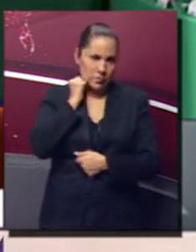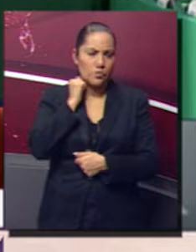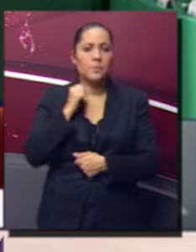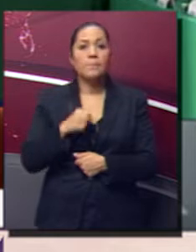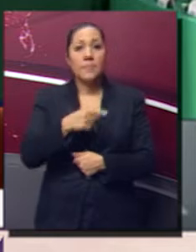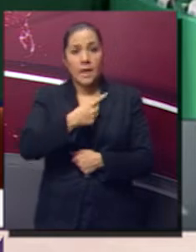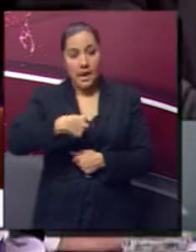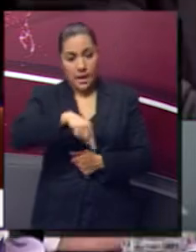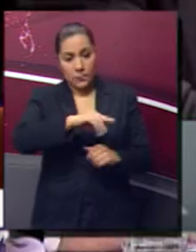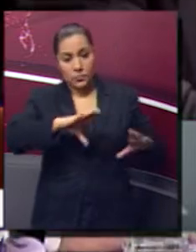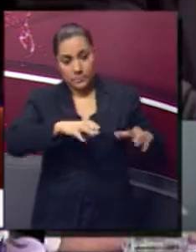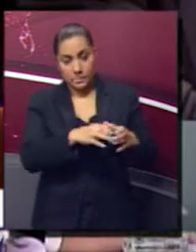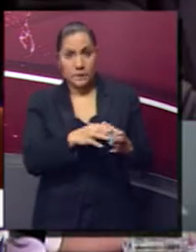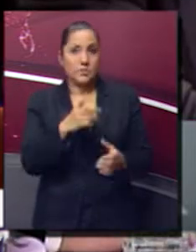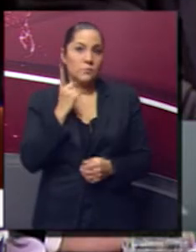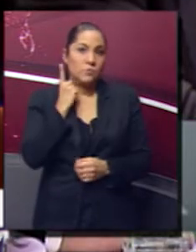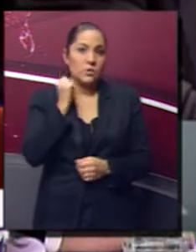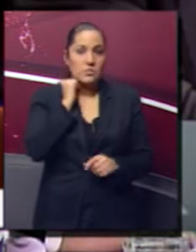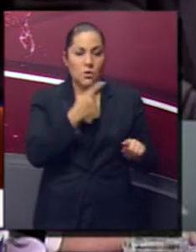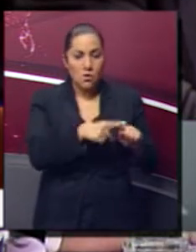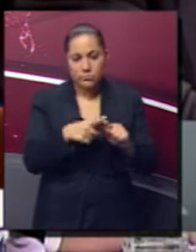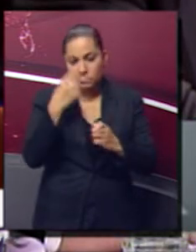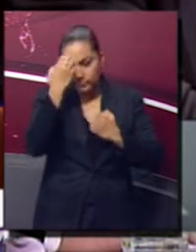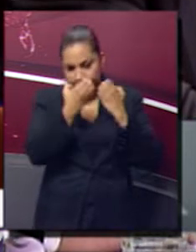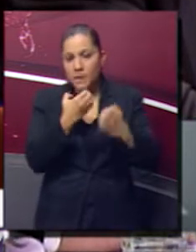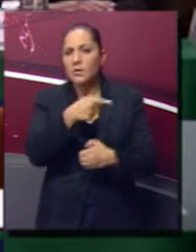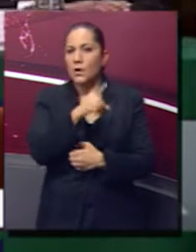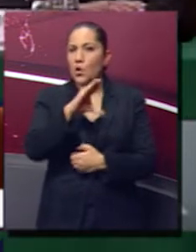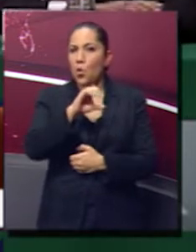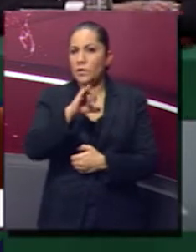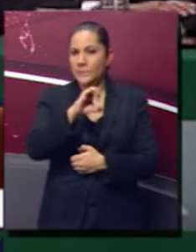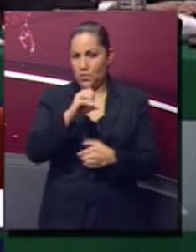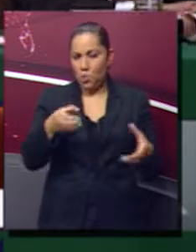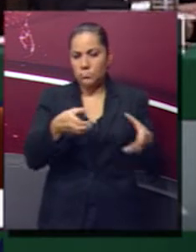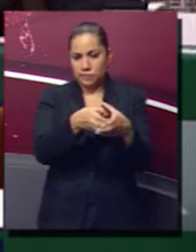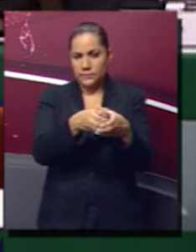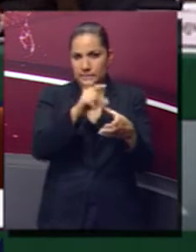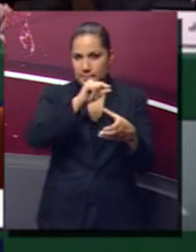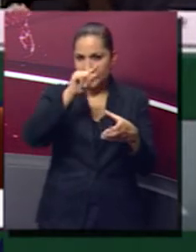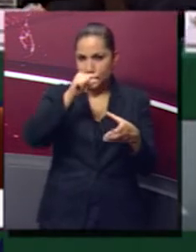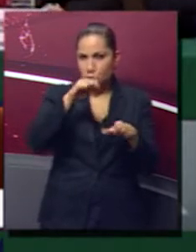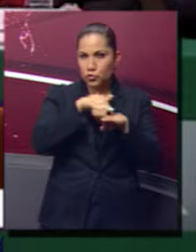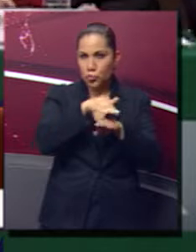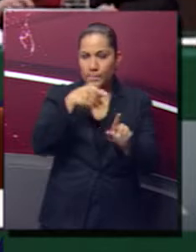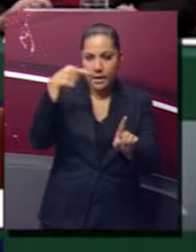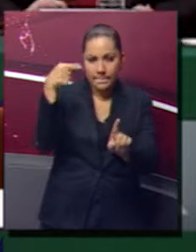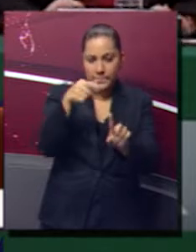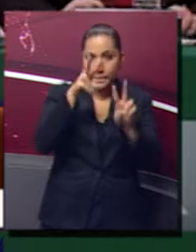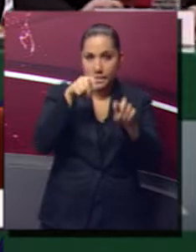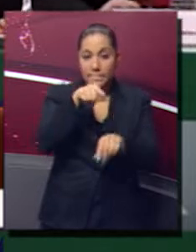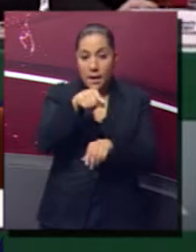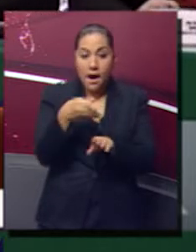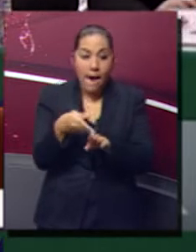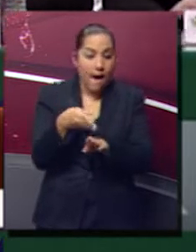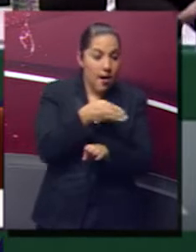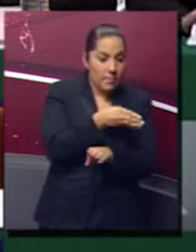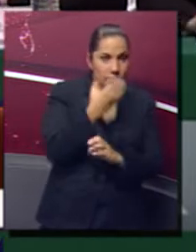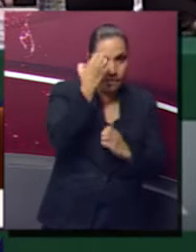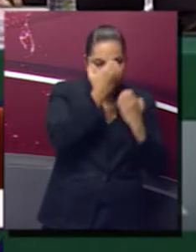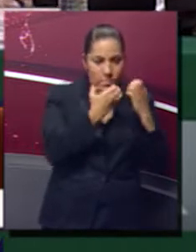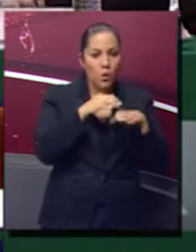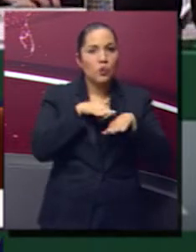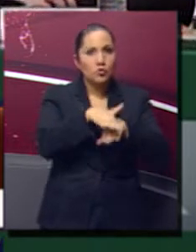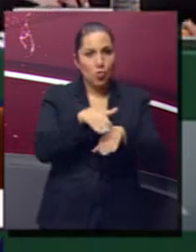las y los legisladores, se encuentra el Consejo Técnico que reguló y dirigió la fase previa a la dictaminación de iniciativas relacionadas con el salario